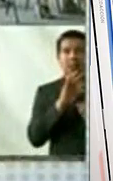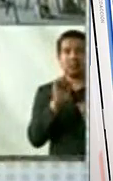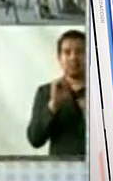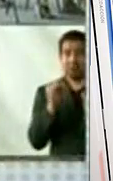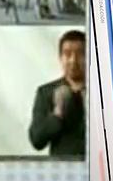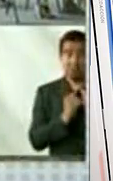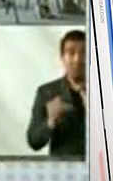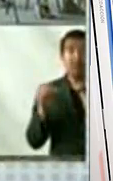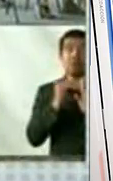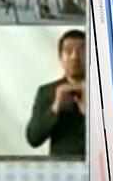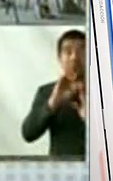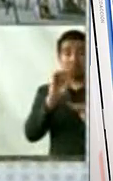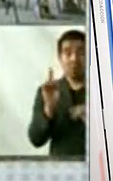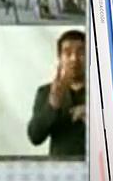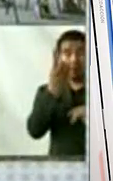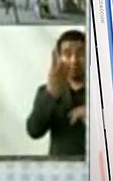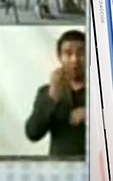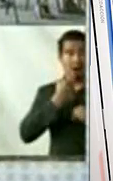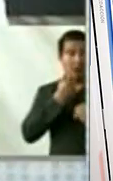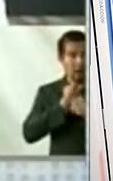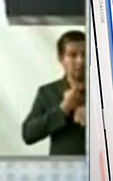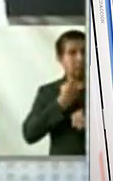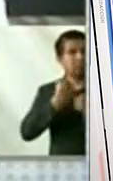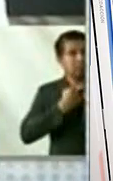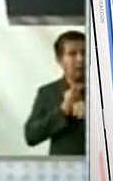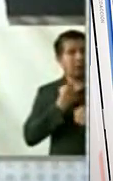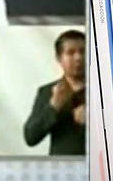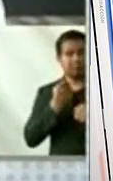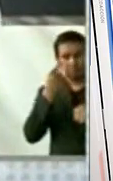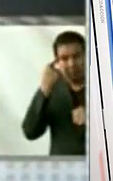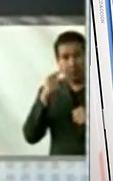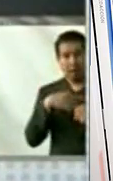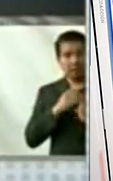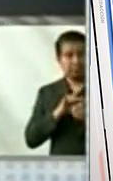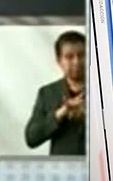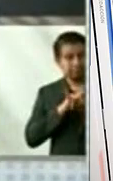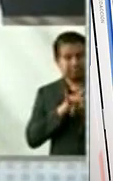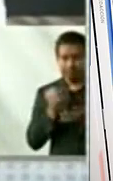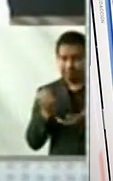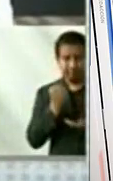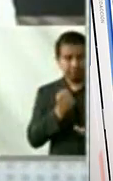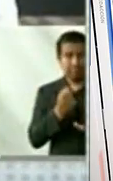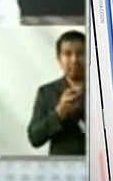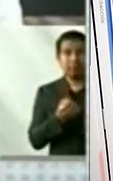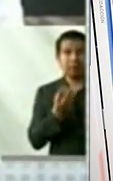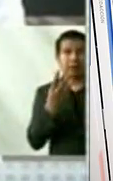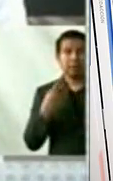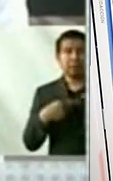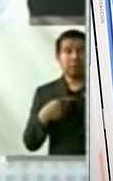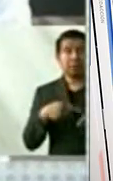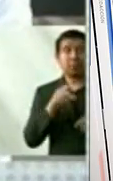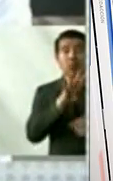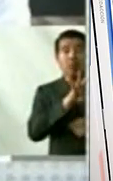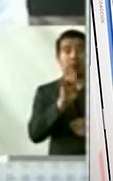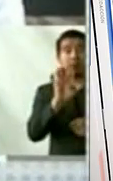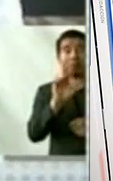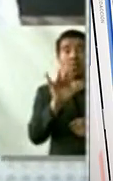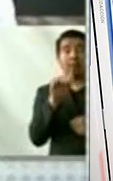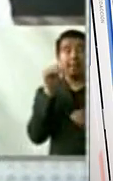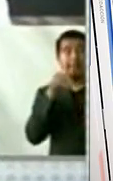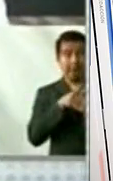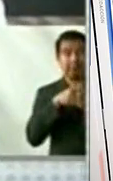la declaración que se hizo hace ya un poquito más de una semana cuando viajaron a México Blinken, Mayorkas